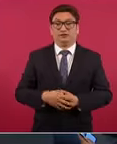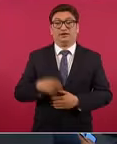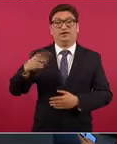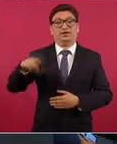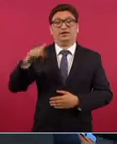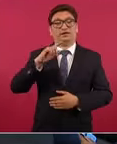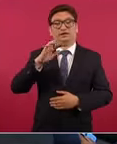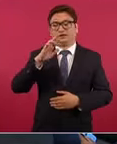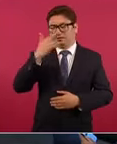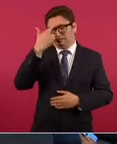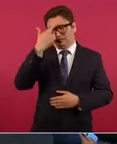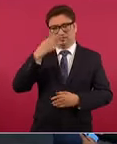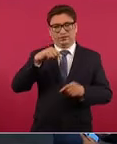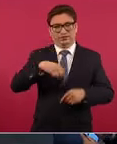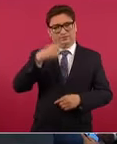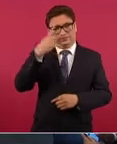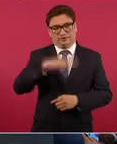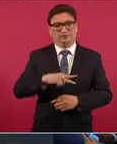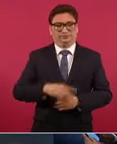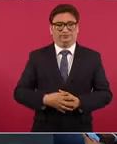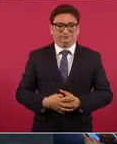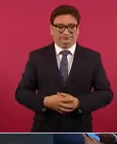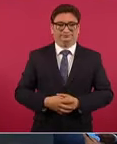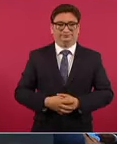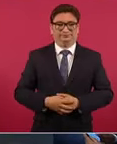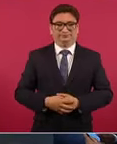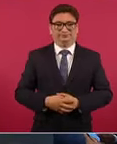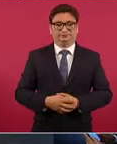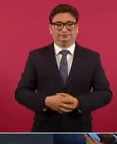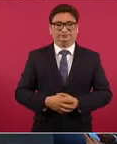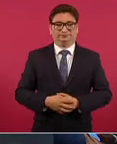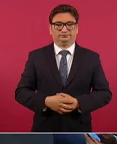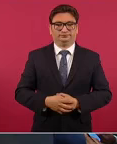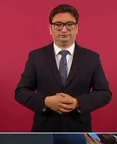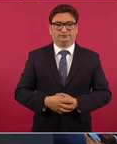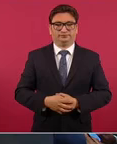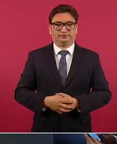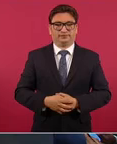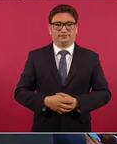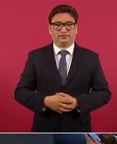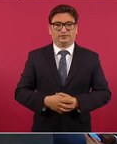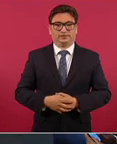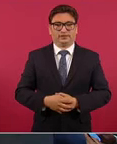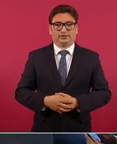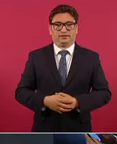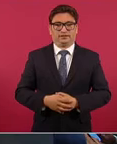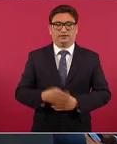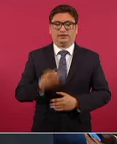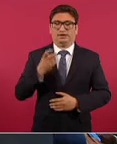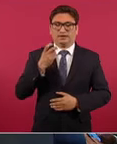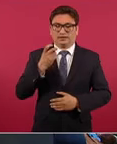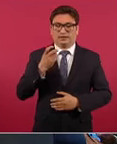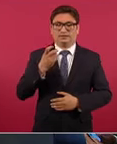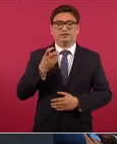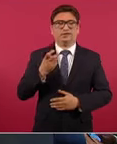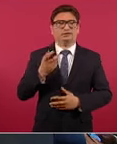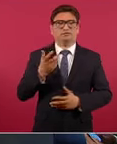nuestros paisanos migrantes eso es muy este